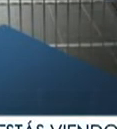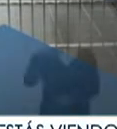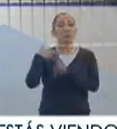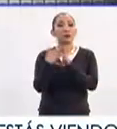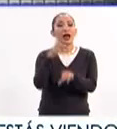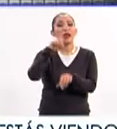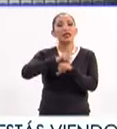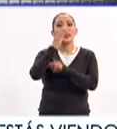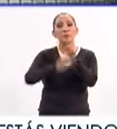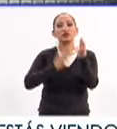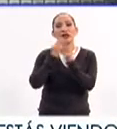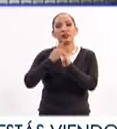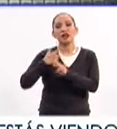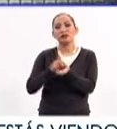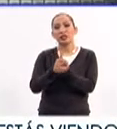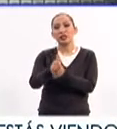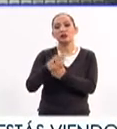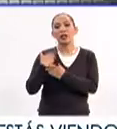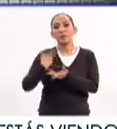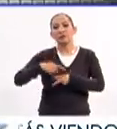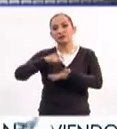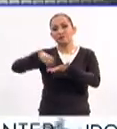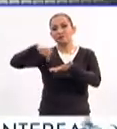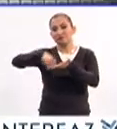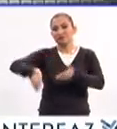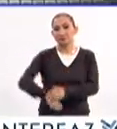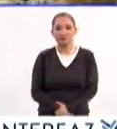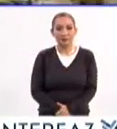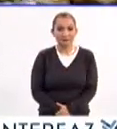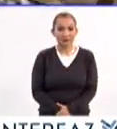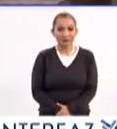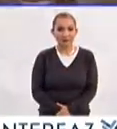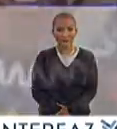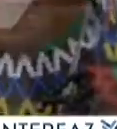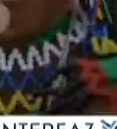Hoy se conmemora el Día Mundial de los Derechos del Consumidor.